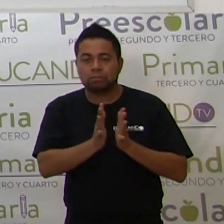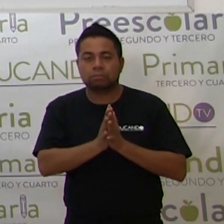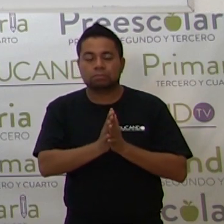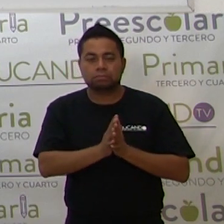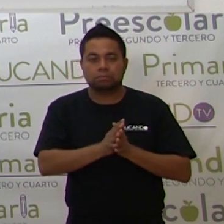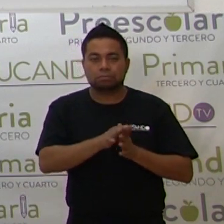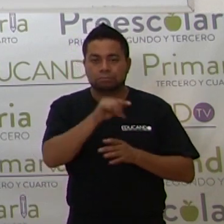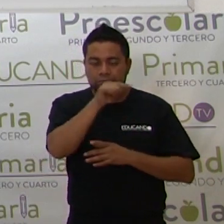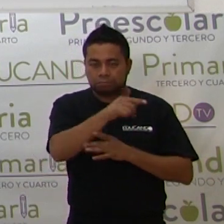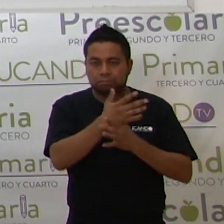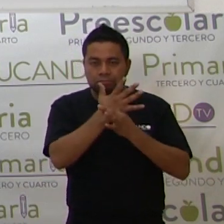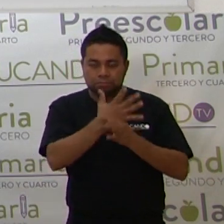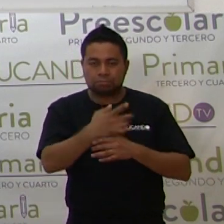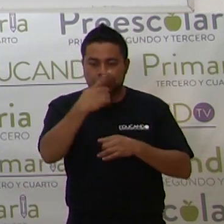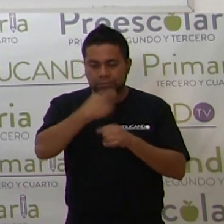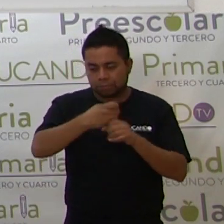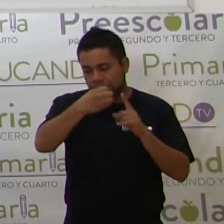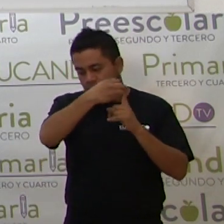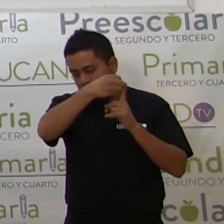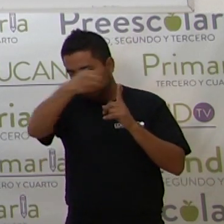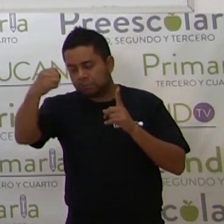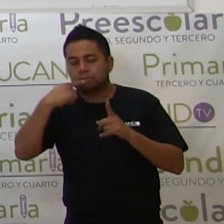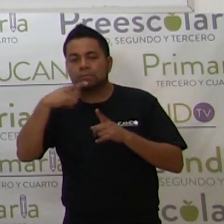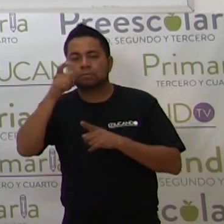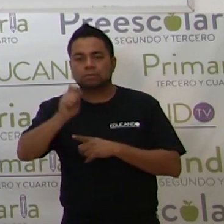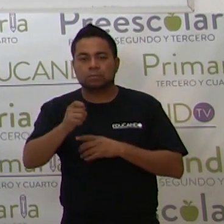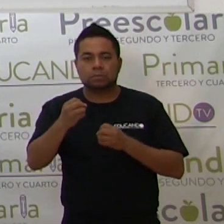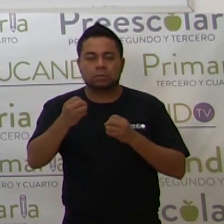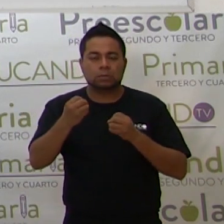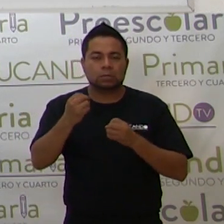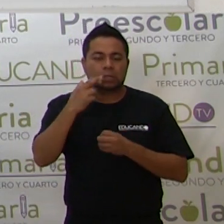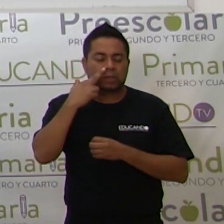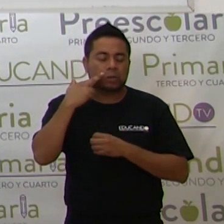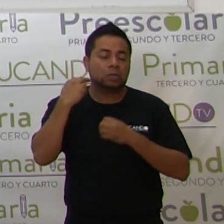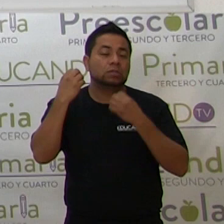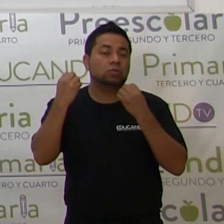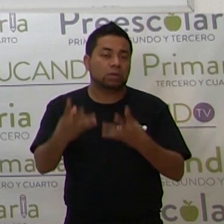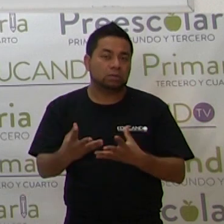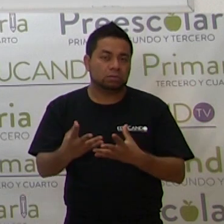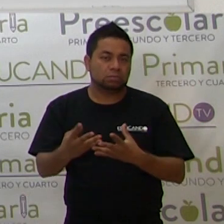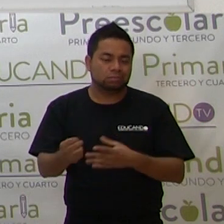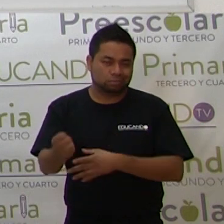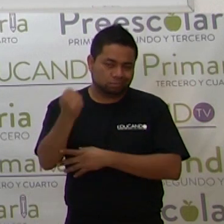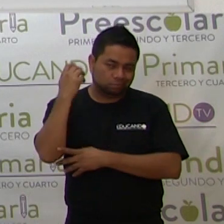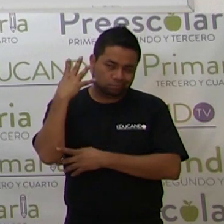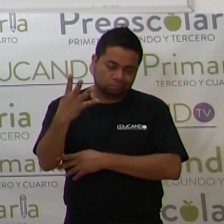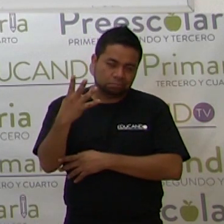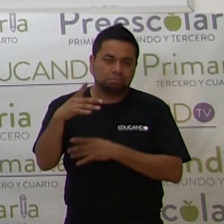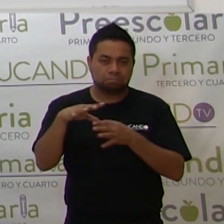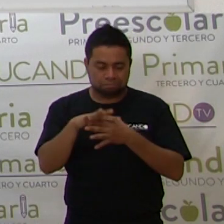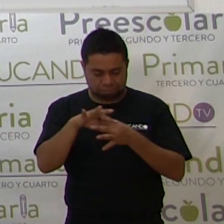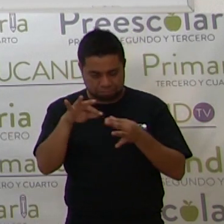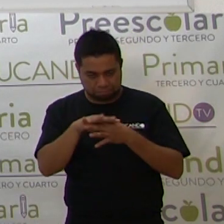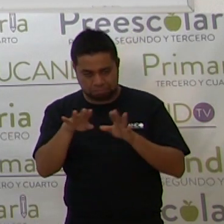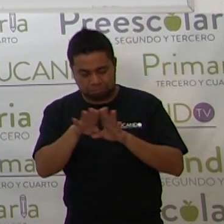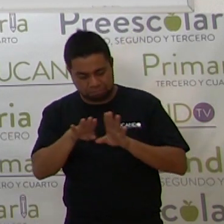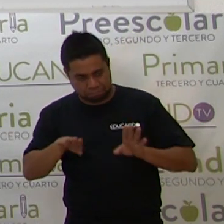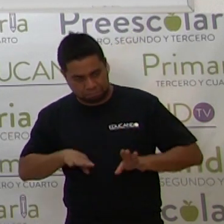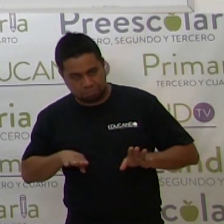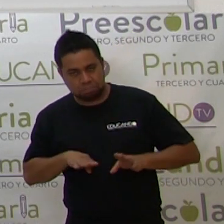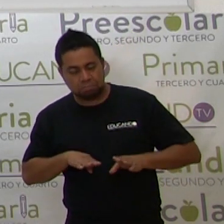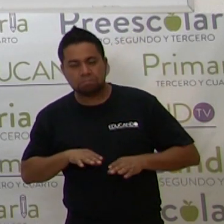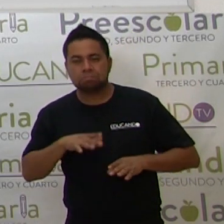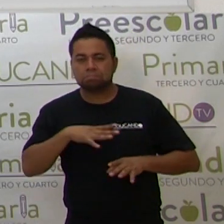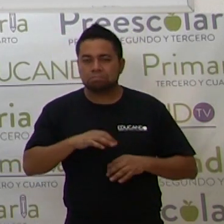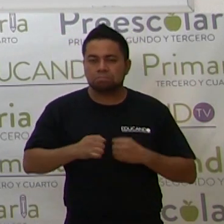Aquí nos está diciendo en la primera oración que son ¿cuántos ratones? Son 4. Nos describen los ratones utilizando